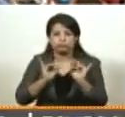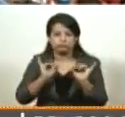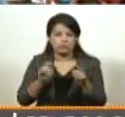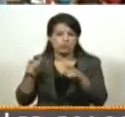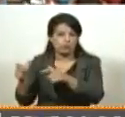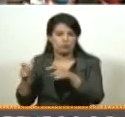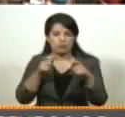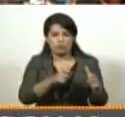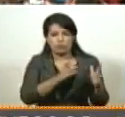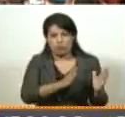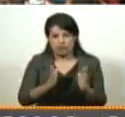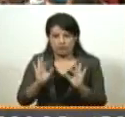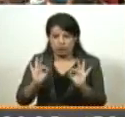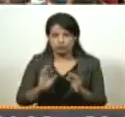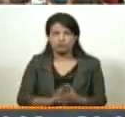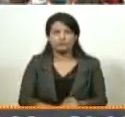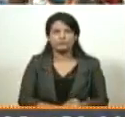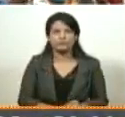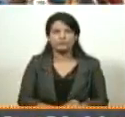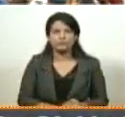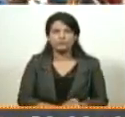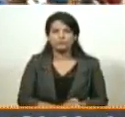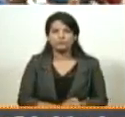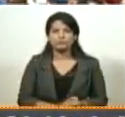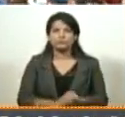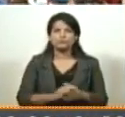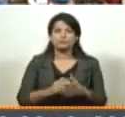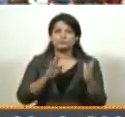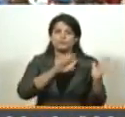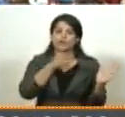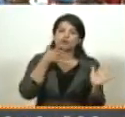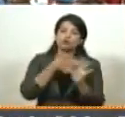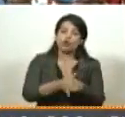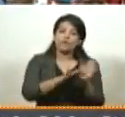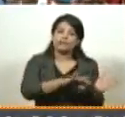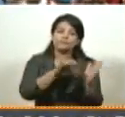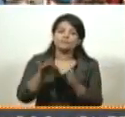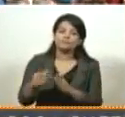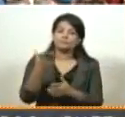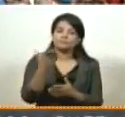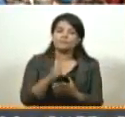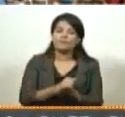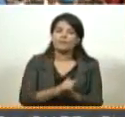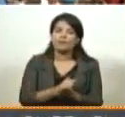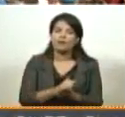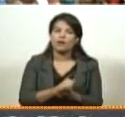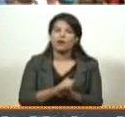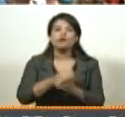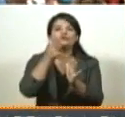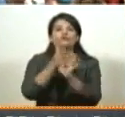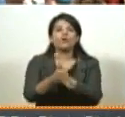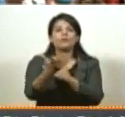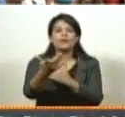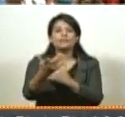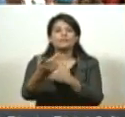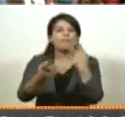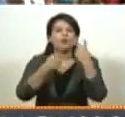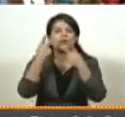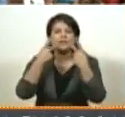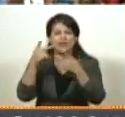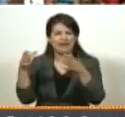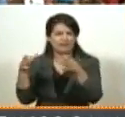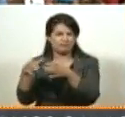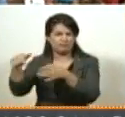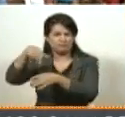sectores organizados. En relación a lo que es la actividad política, bueno, mira, esa es